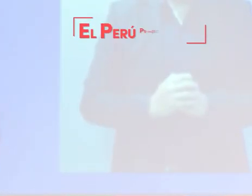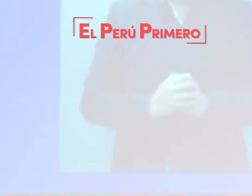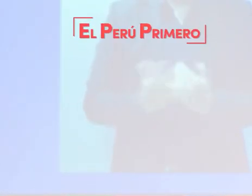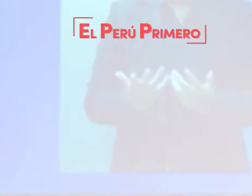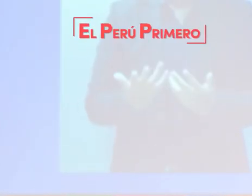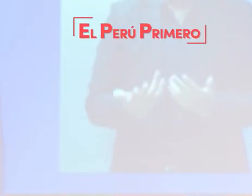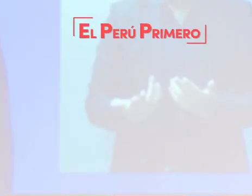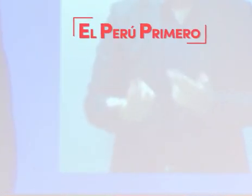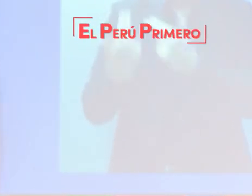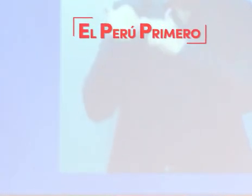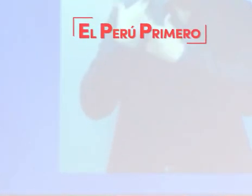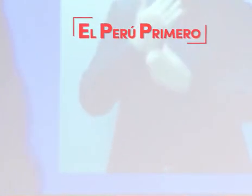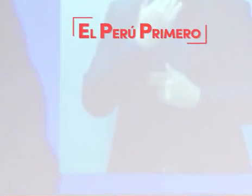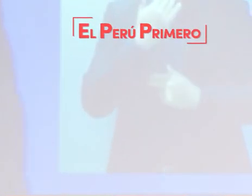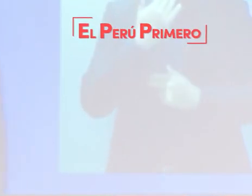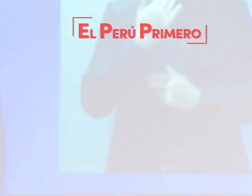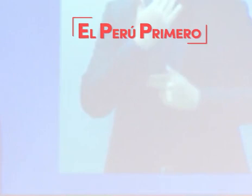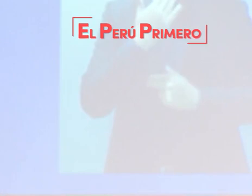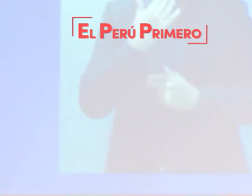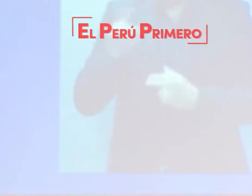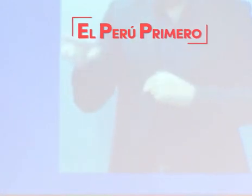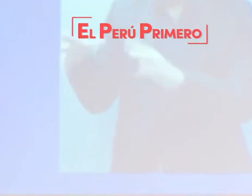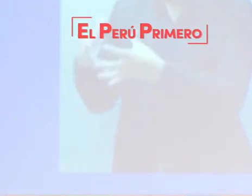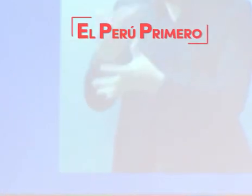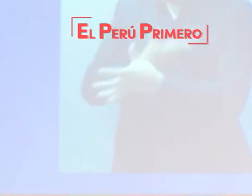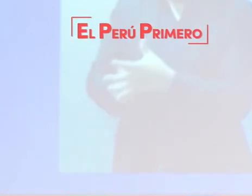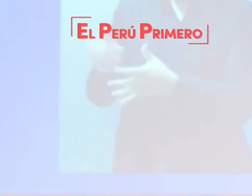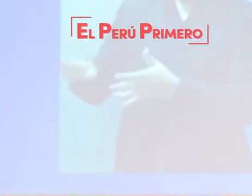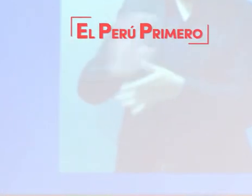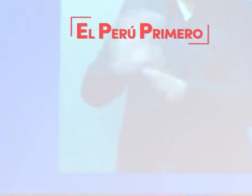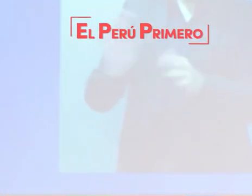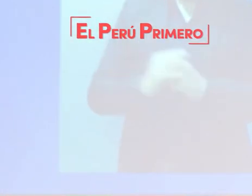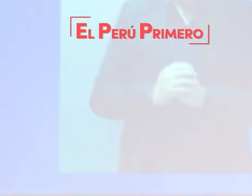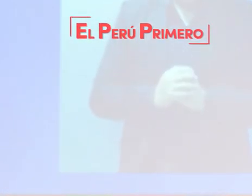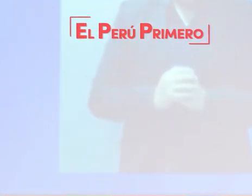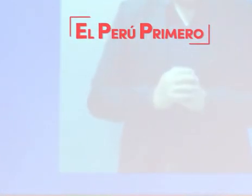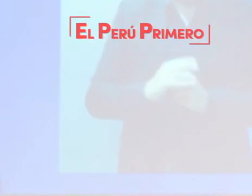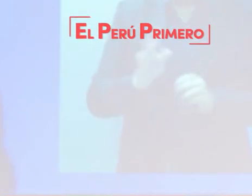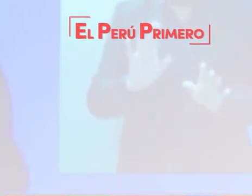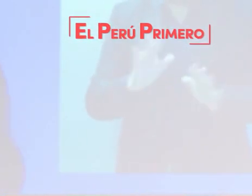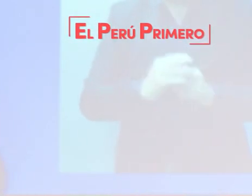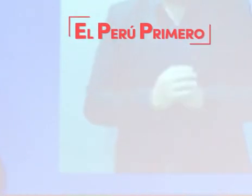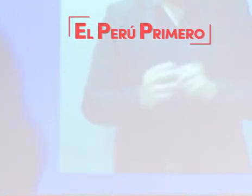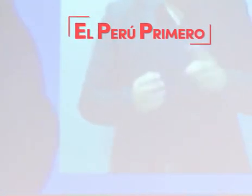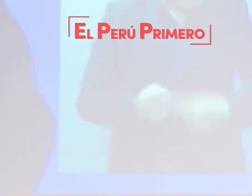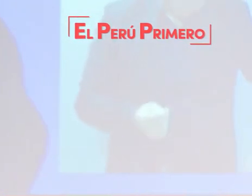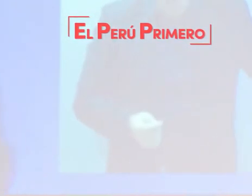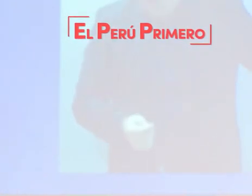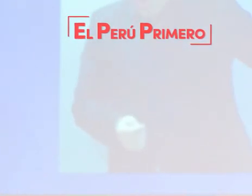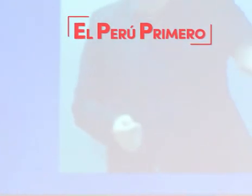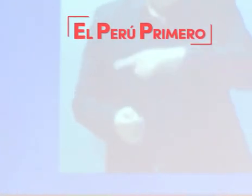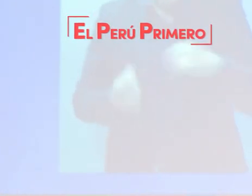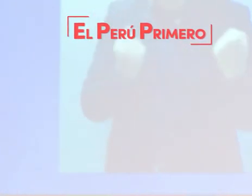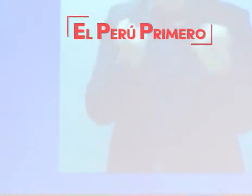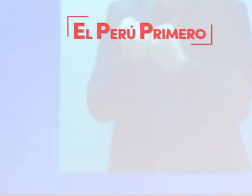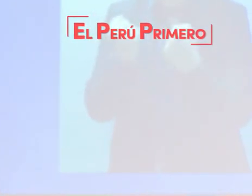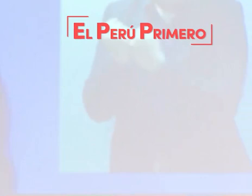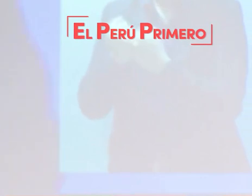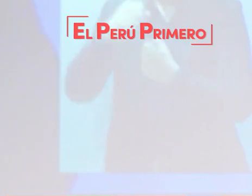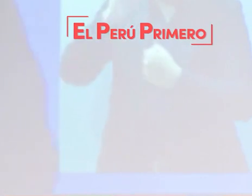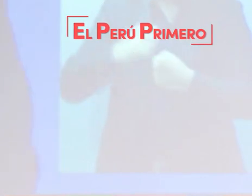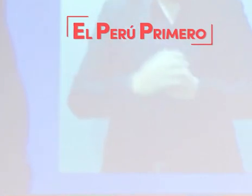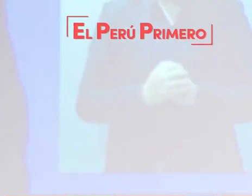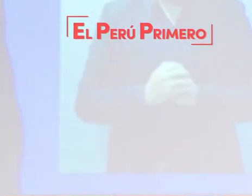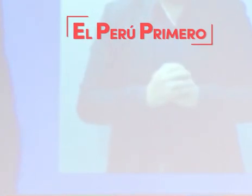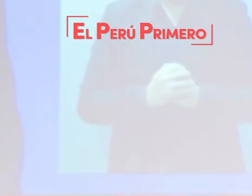Ministerio de Inclusión Social, no vamos a lograr la atención correspondiente. Necesitamos el compromiso de todos. Y es por